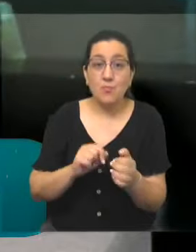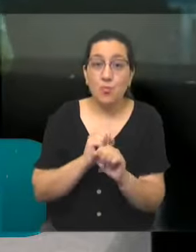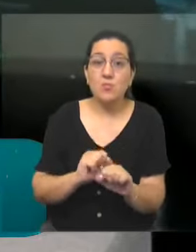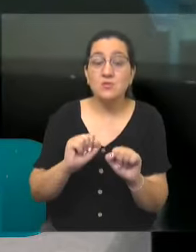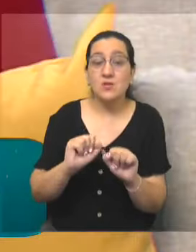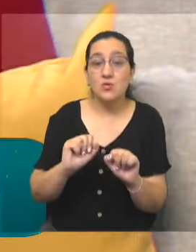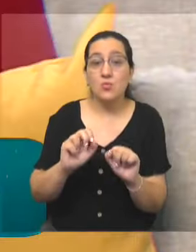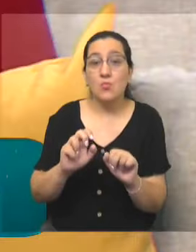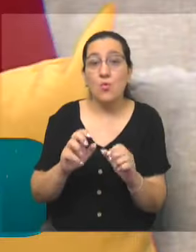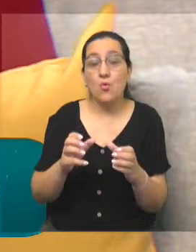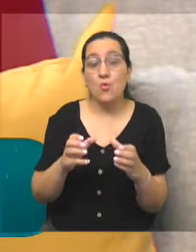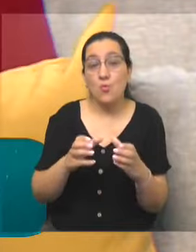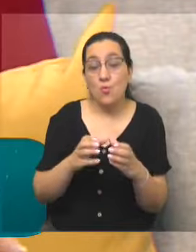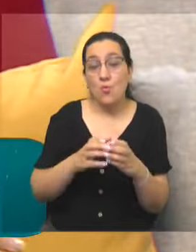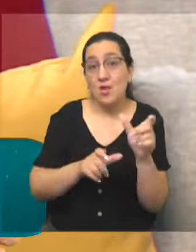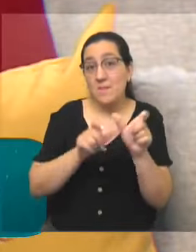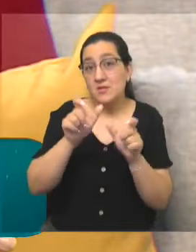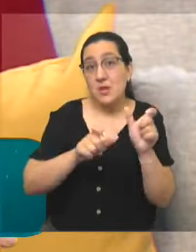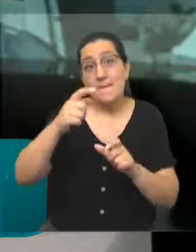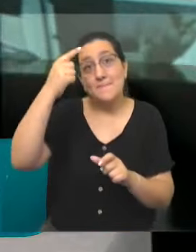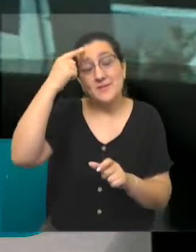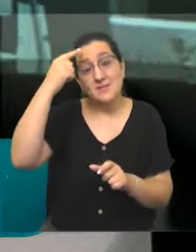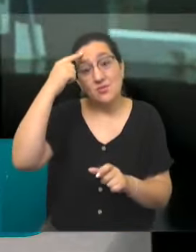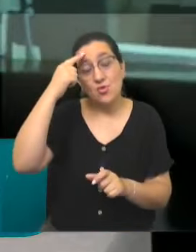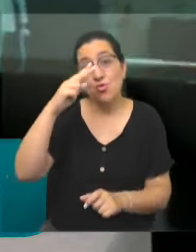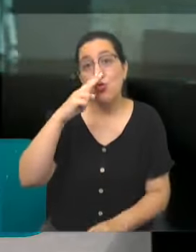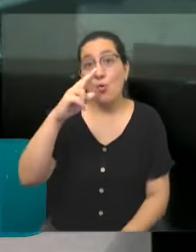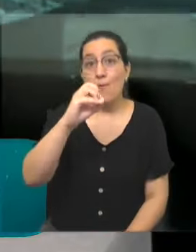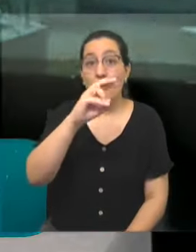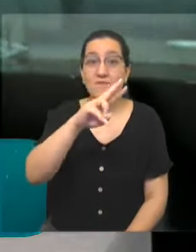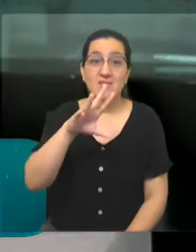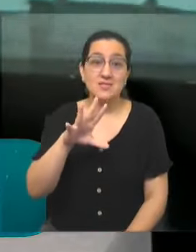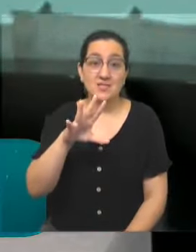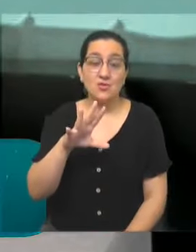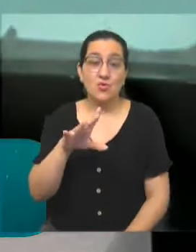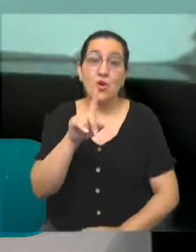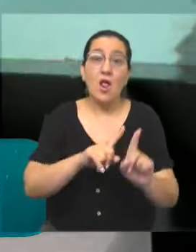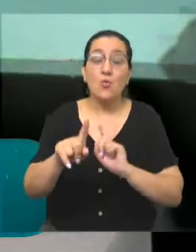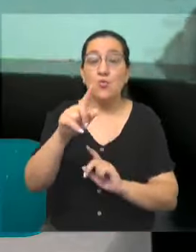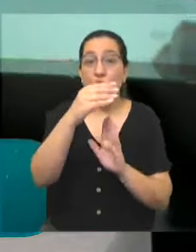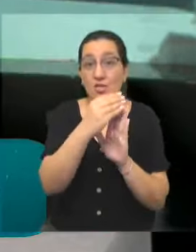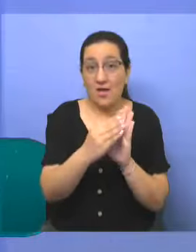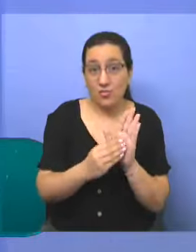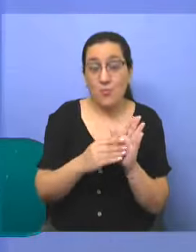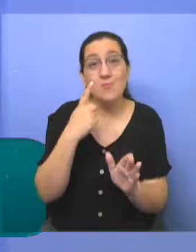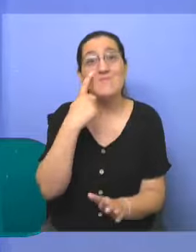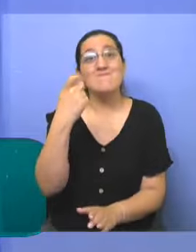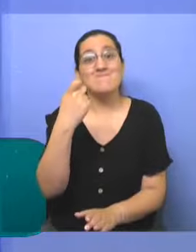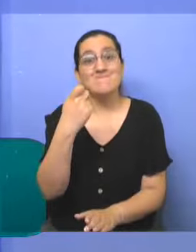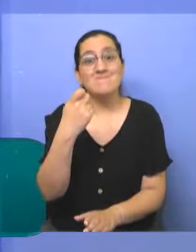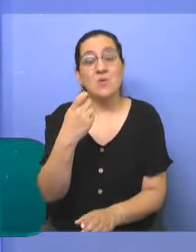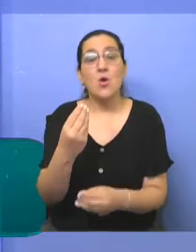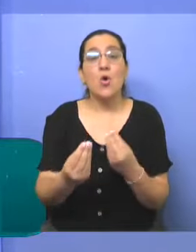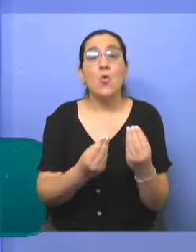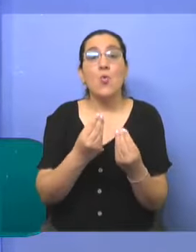dice, de nuestra televidencia pensando en nuestro 2025. Con algunos datos nosotros podemos darnos cuenta... ¿Qué columna